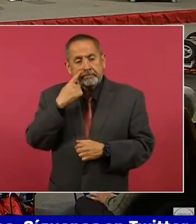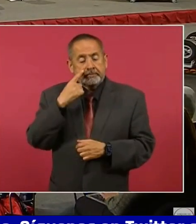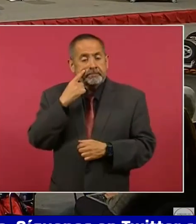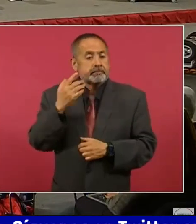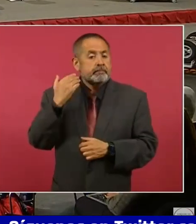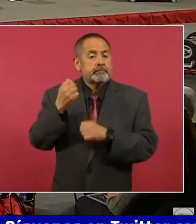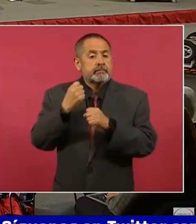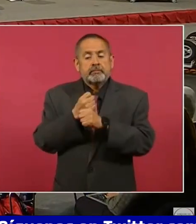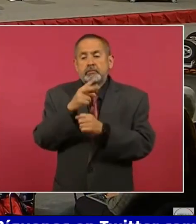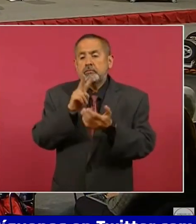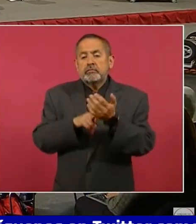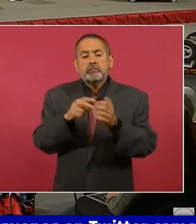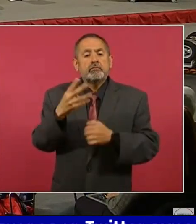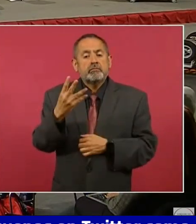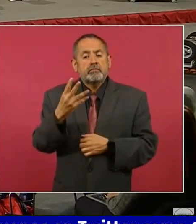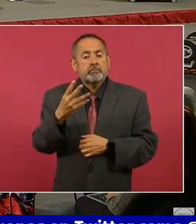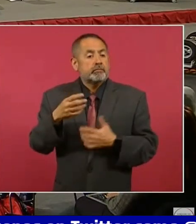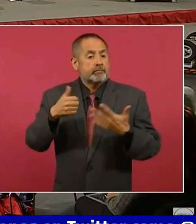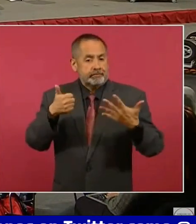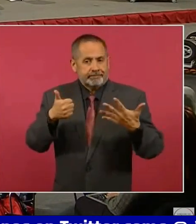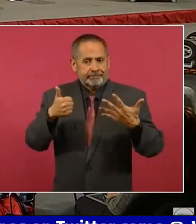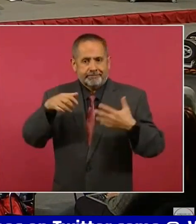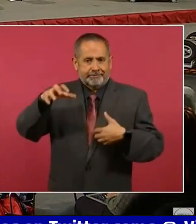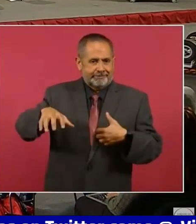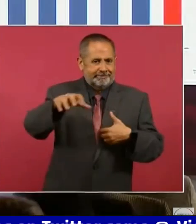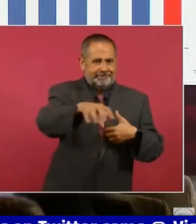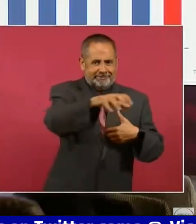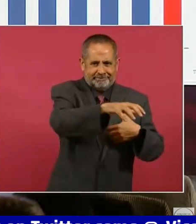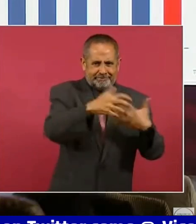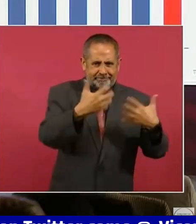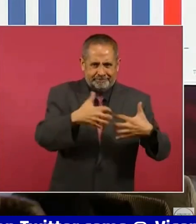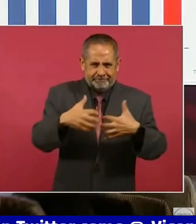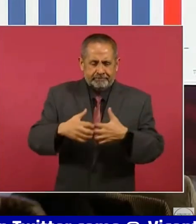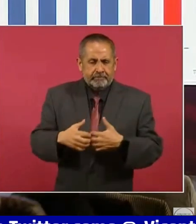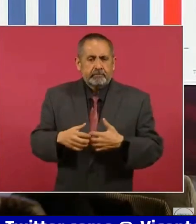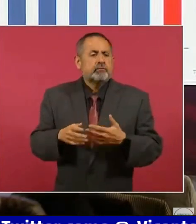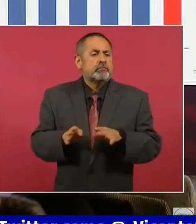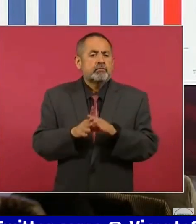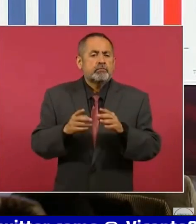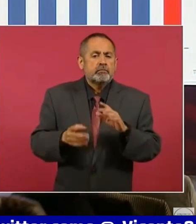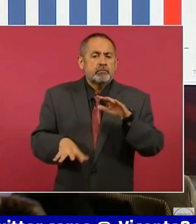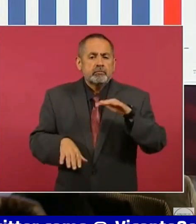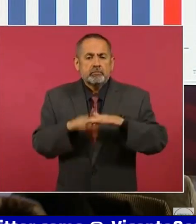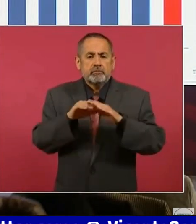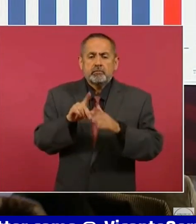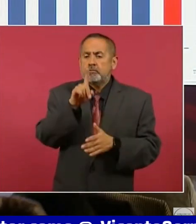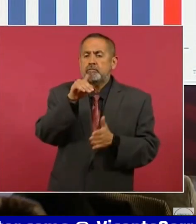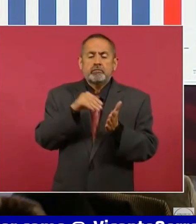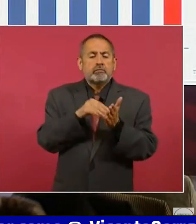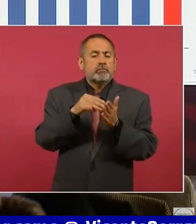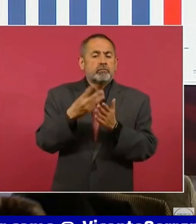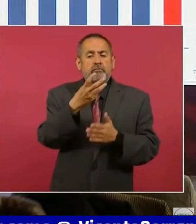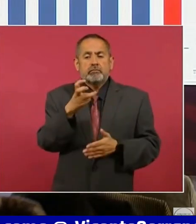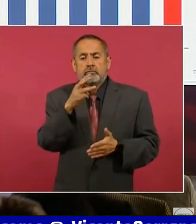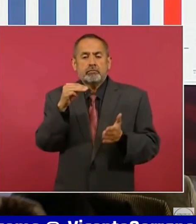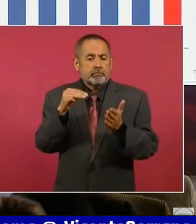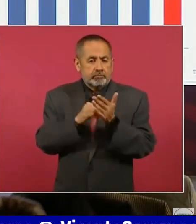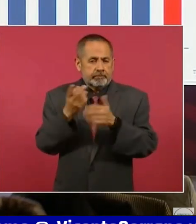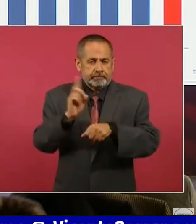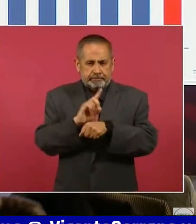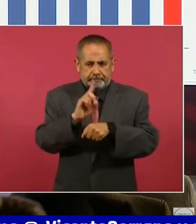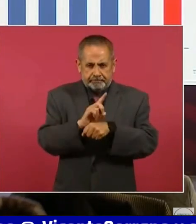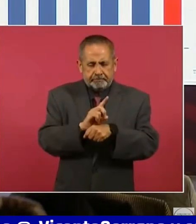6 refinerías del país procesaban 1.300.000 barriles diarios y más o menos